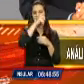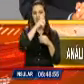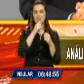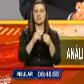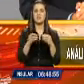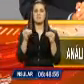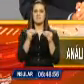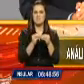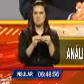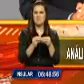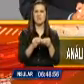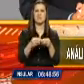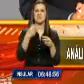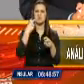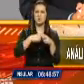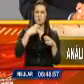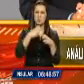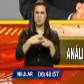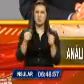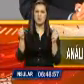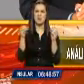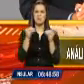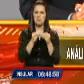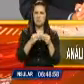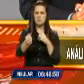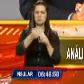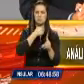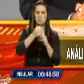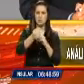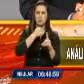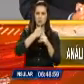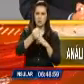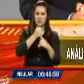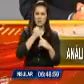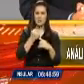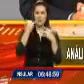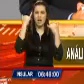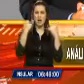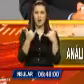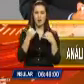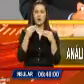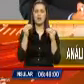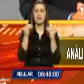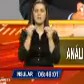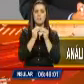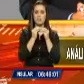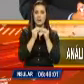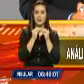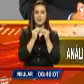severa, más brutalidad, más sanguíneo. Ahora hay más